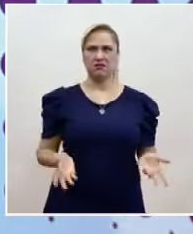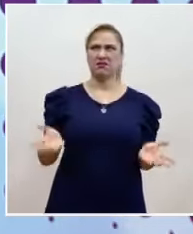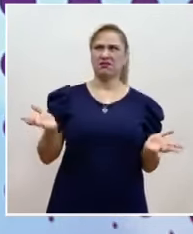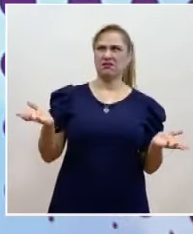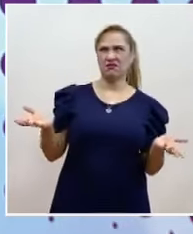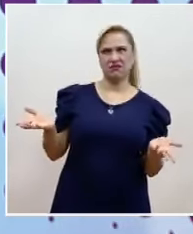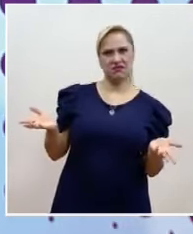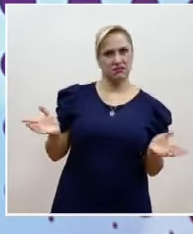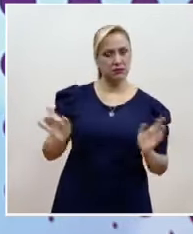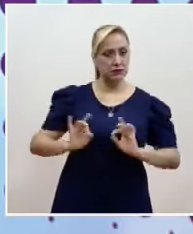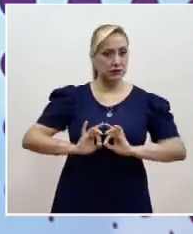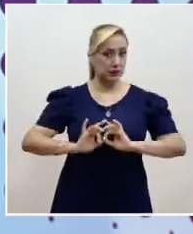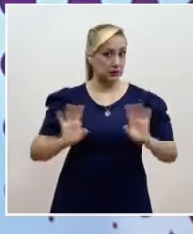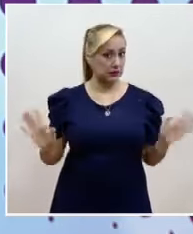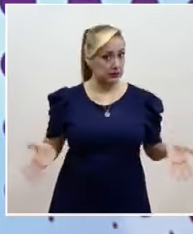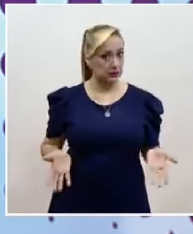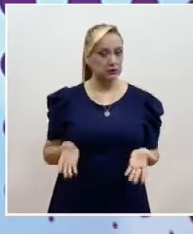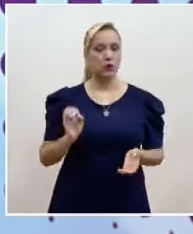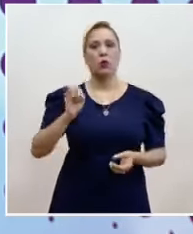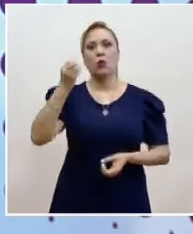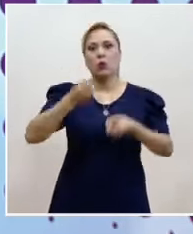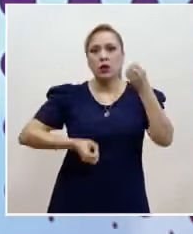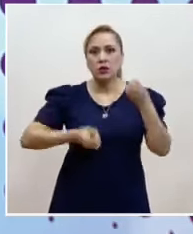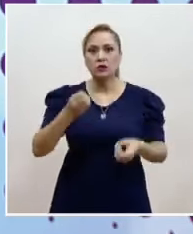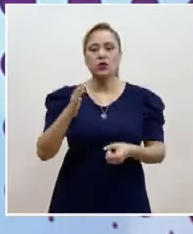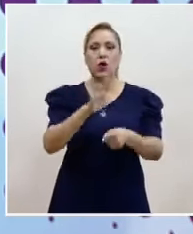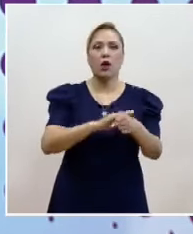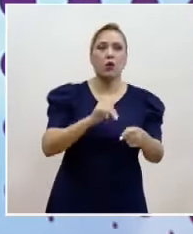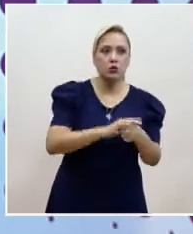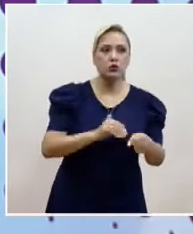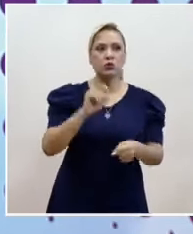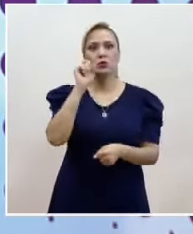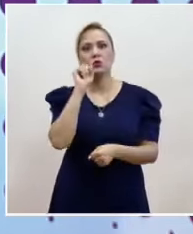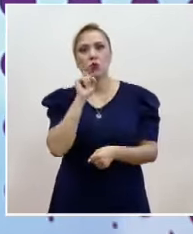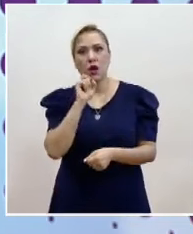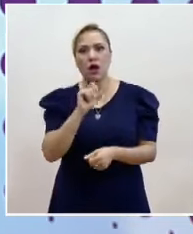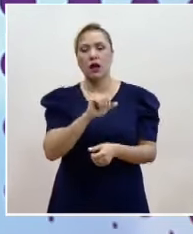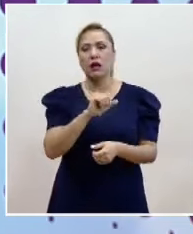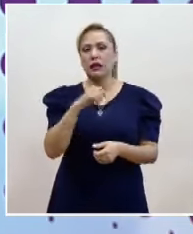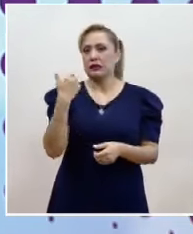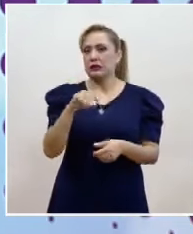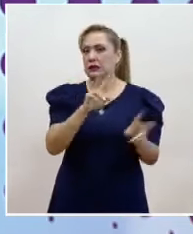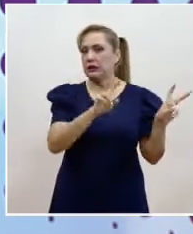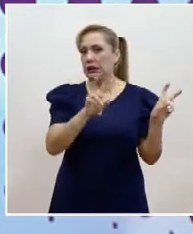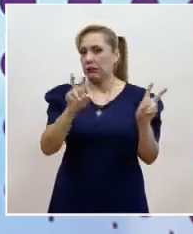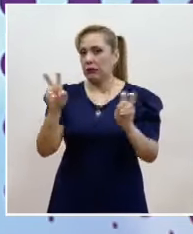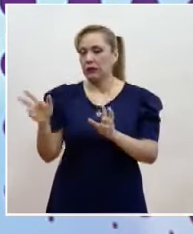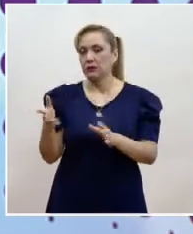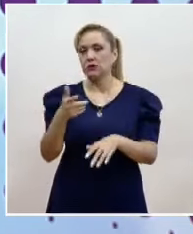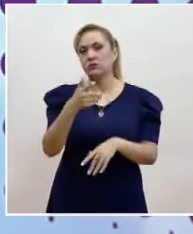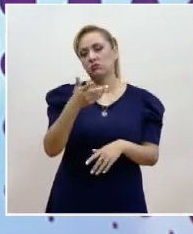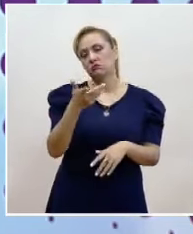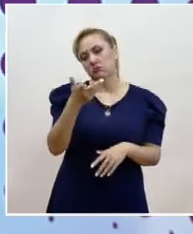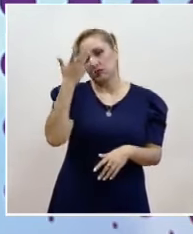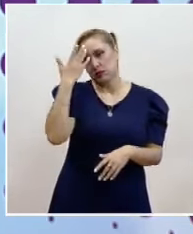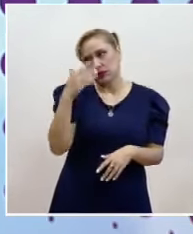sensible, temas de género, acoso o delitos de tipo sexual, pues son esa información que normalmente tú lo conoces muy